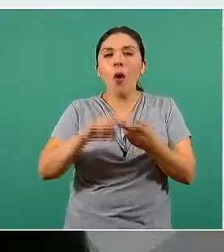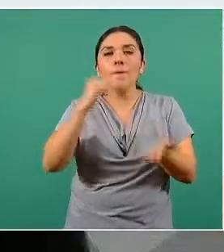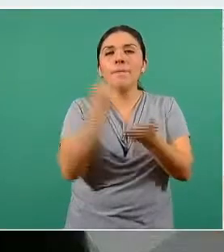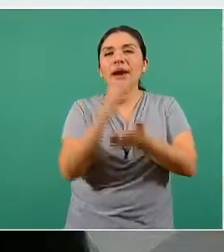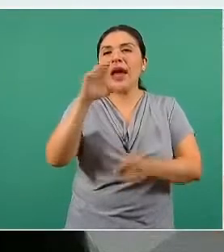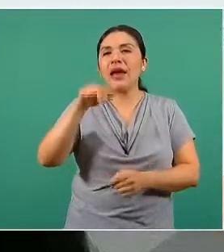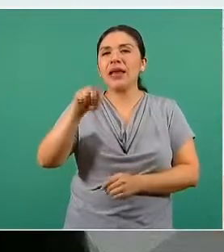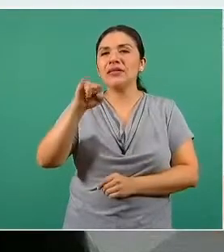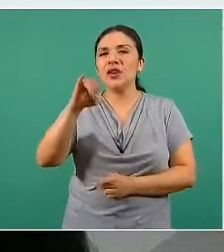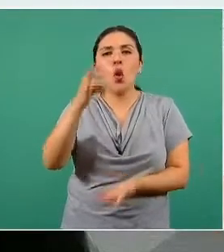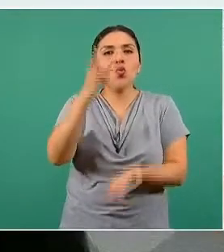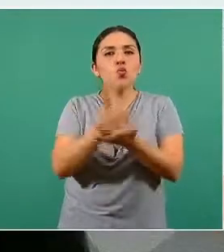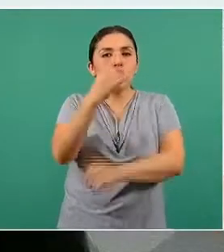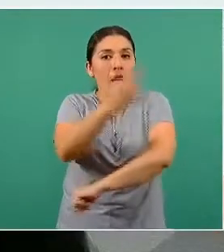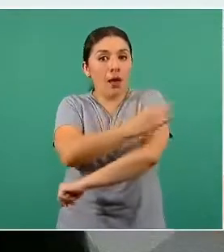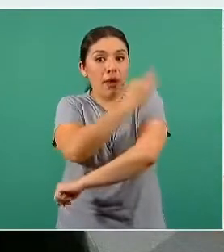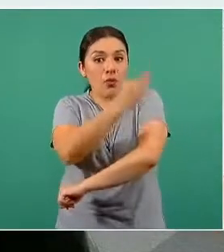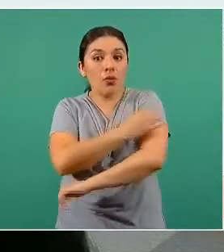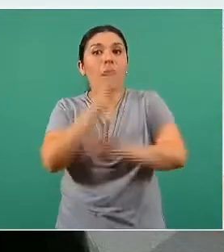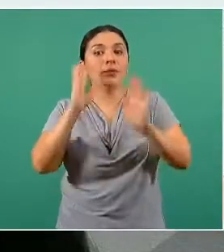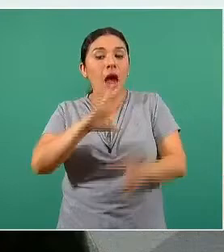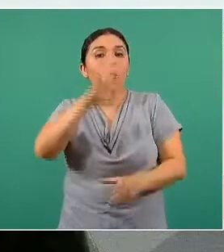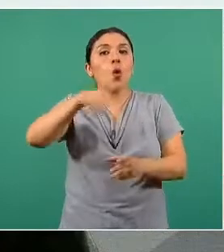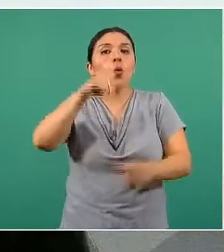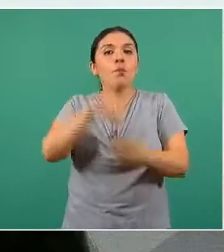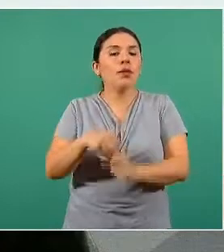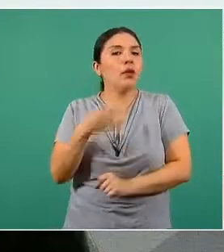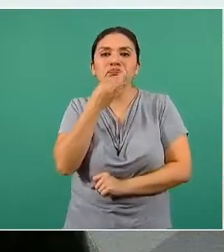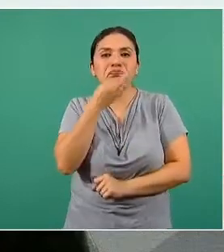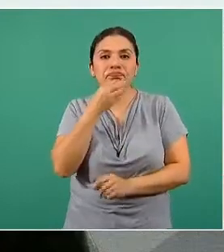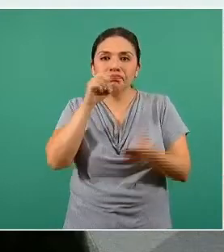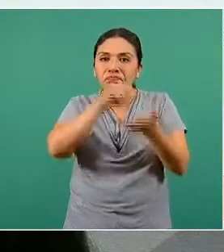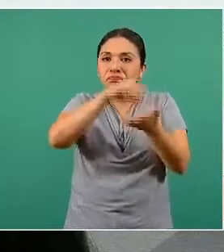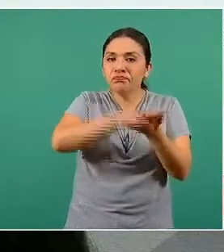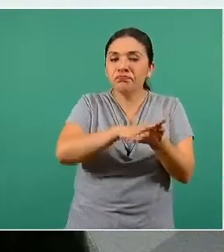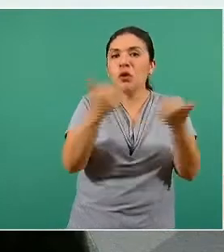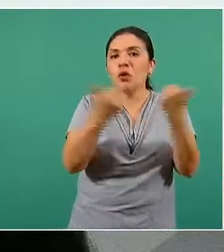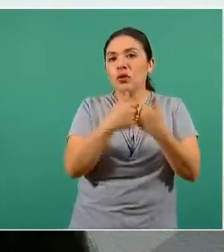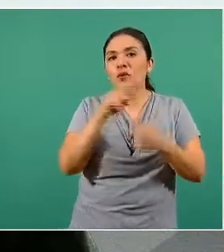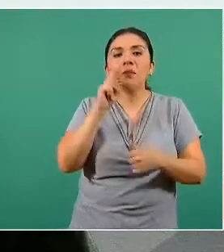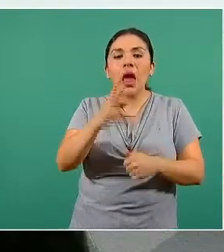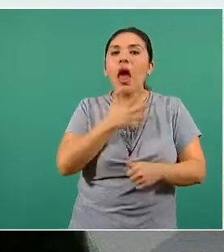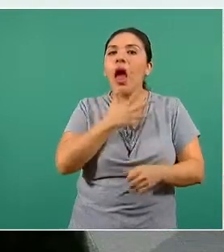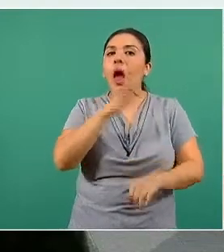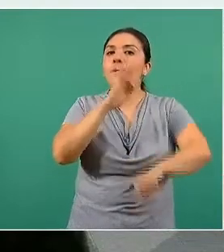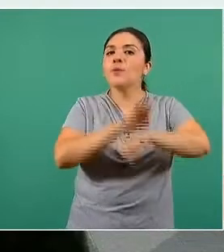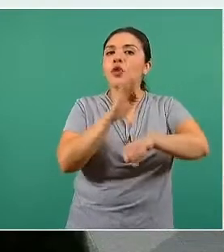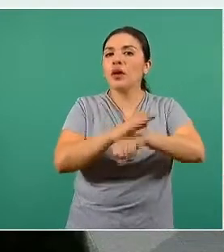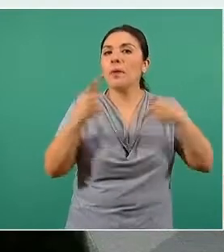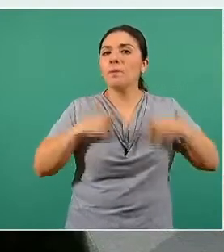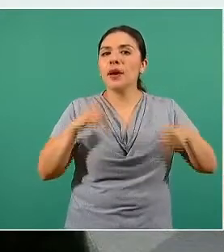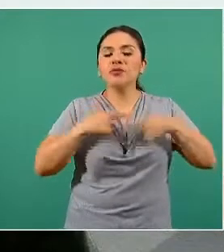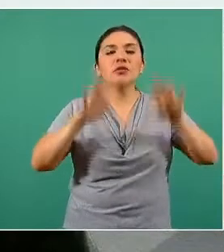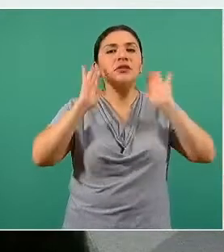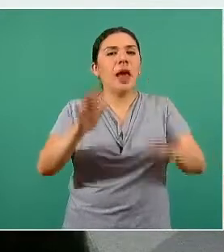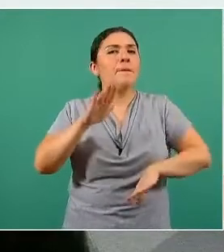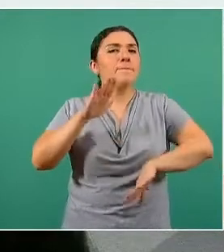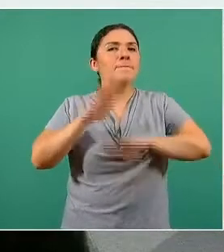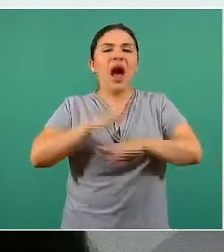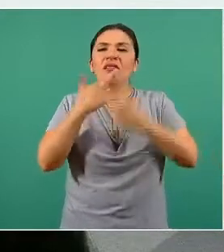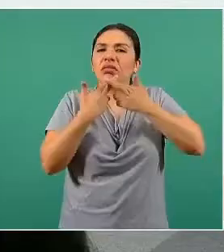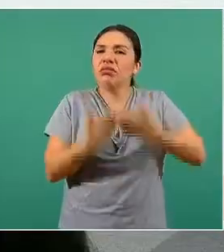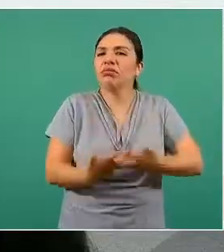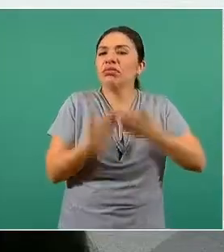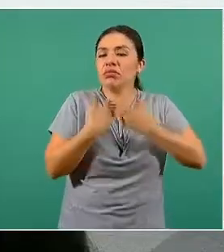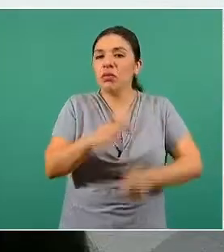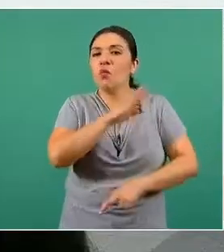pues inmediatamente pasan a esquemas completos. Ya están protegidos con la máxima